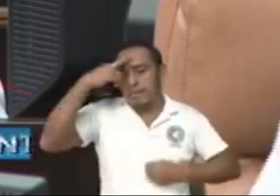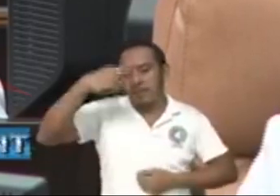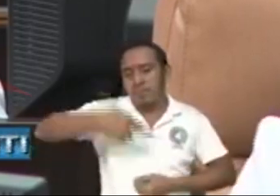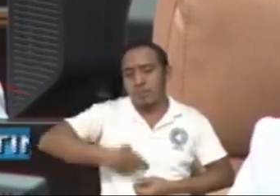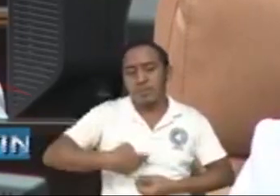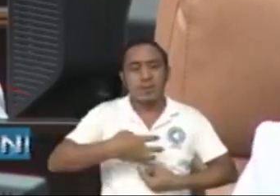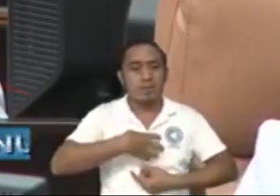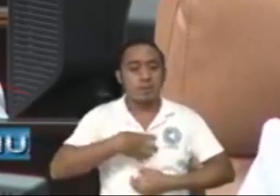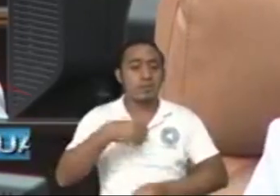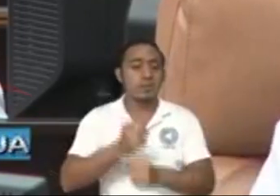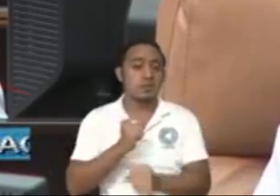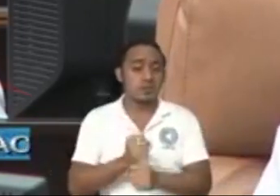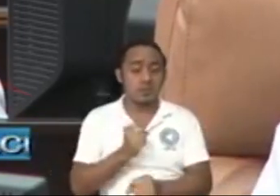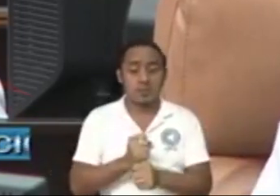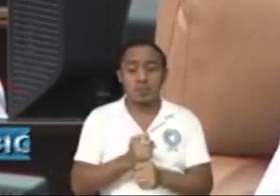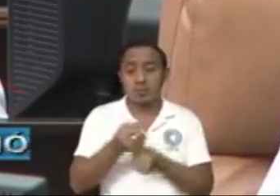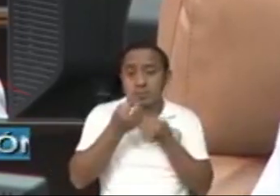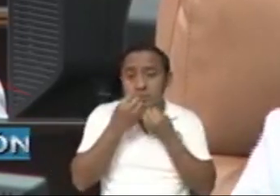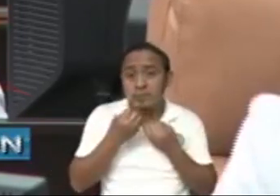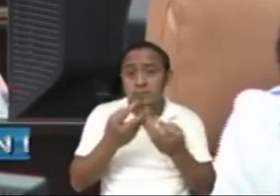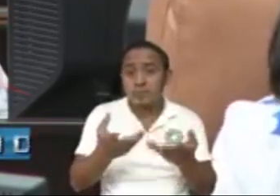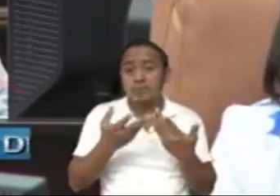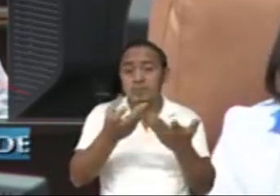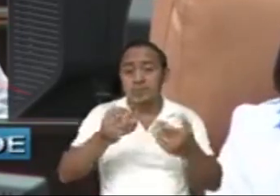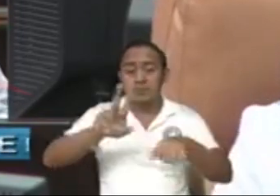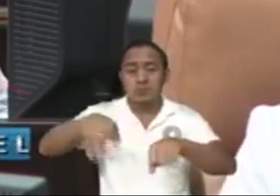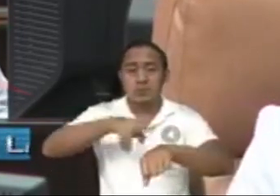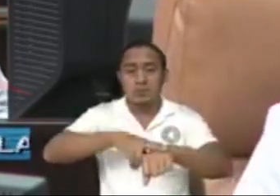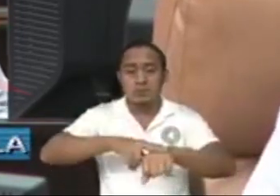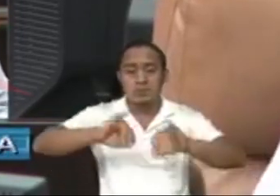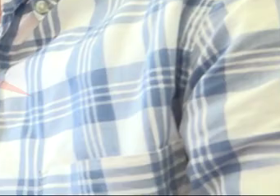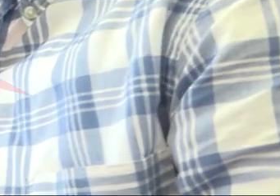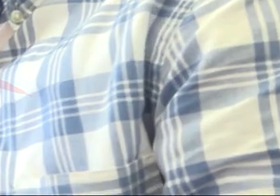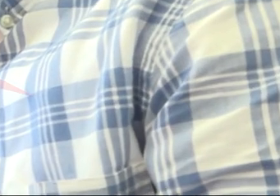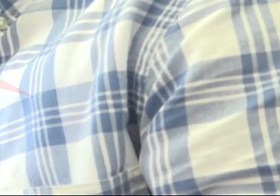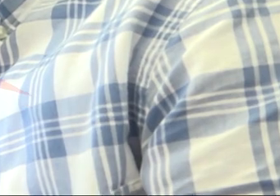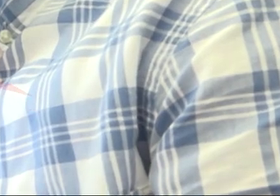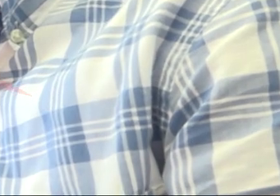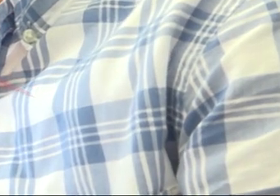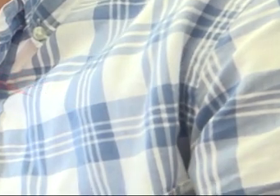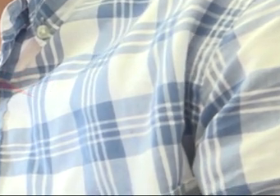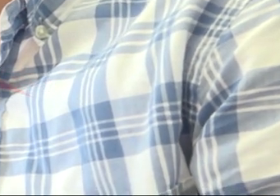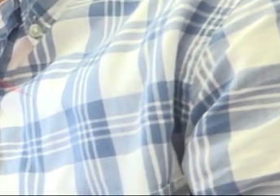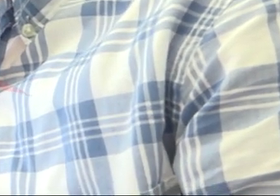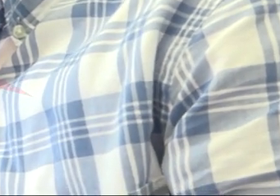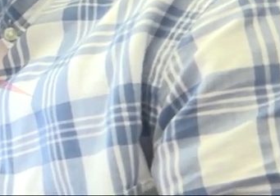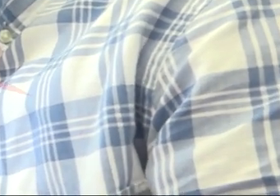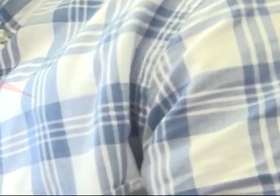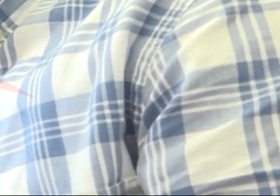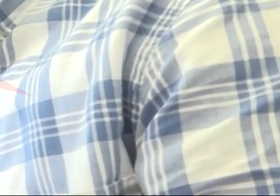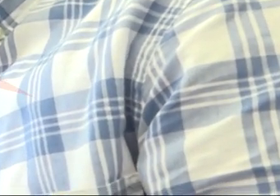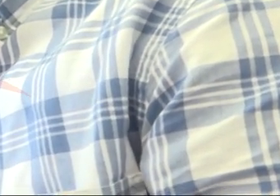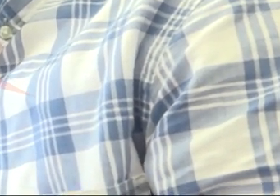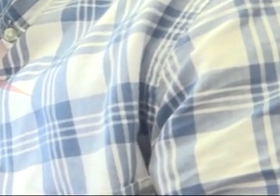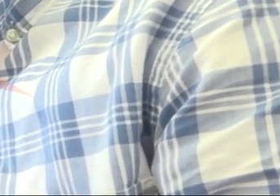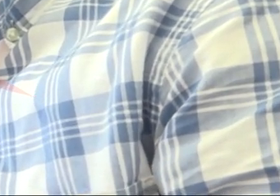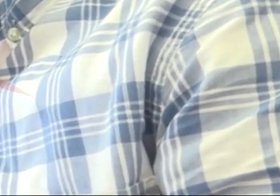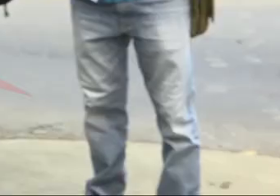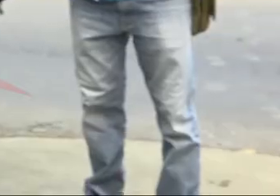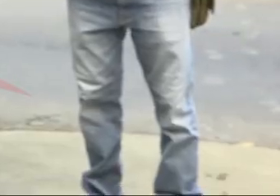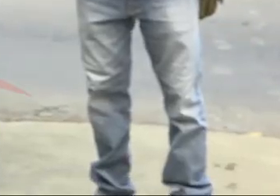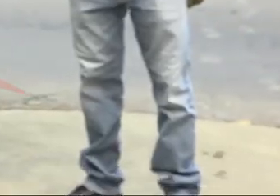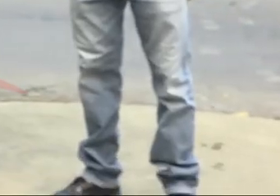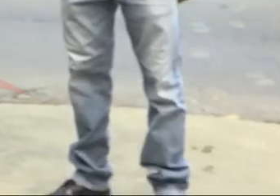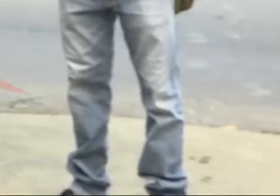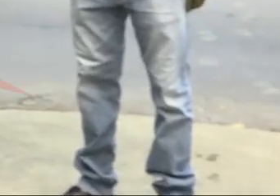de brindar la noticia a nivel nacional e internacional. Todos los 1 de marzo, los periodistas nicaragüenses